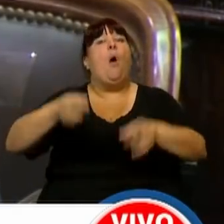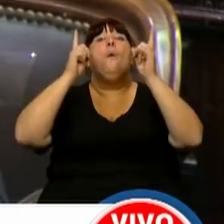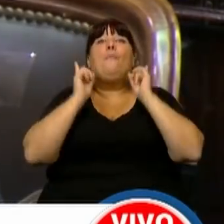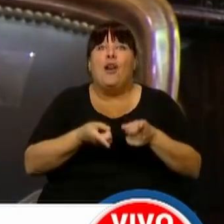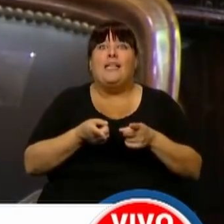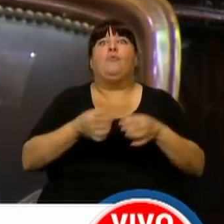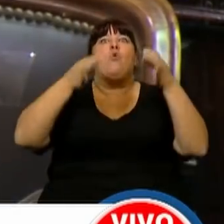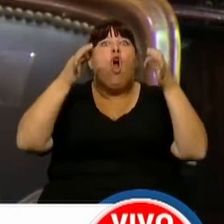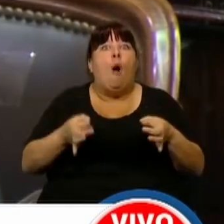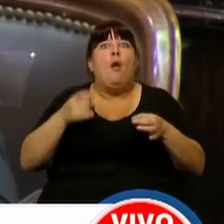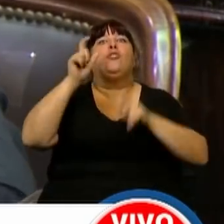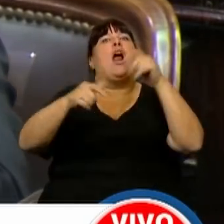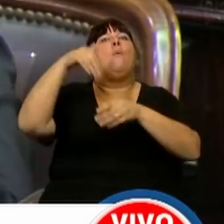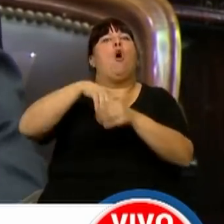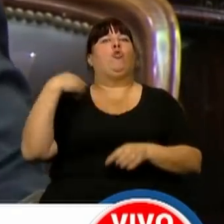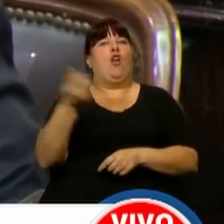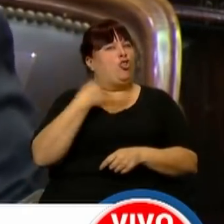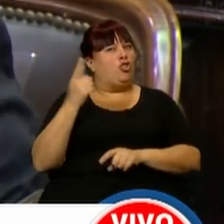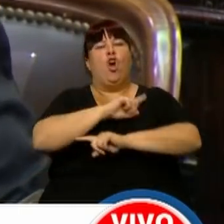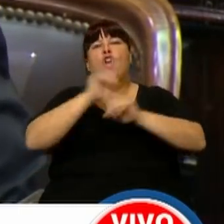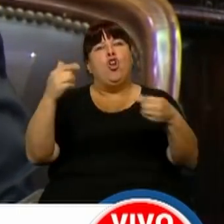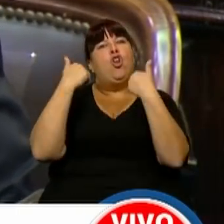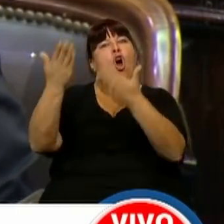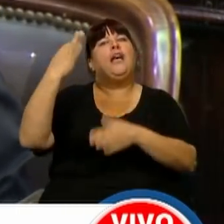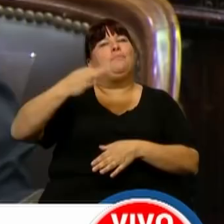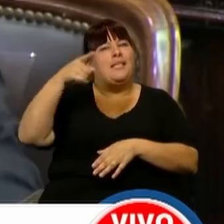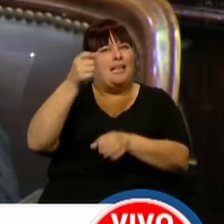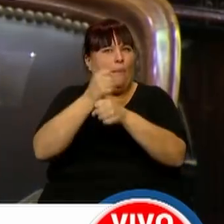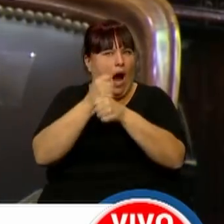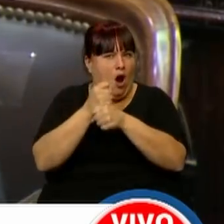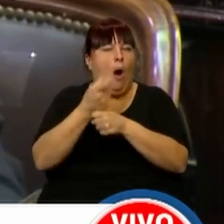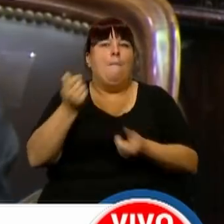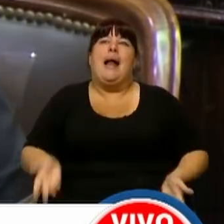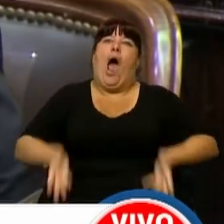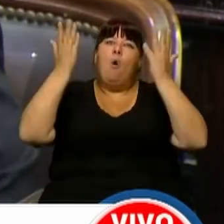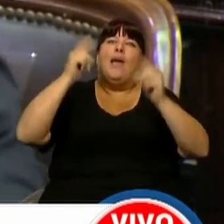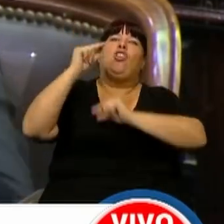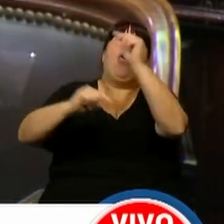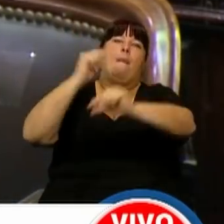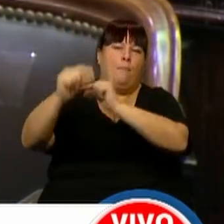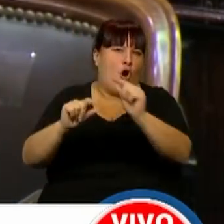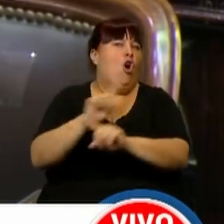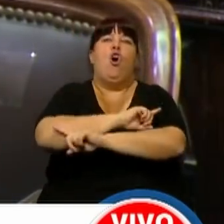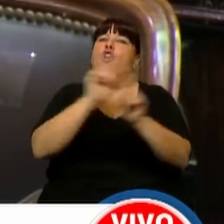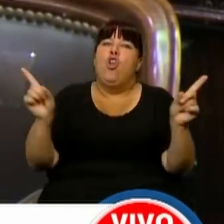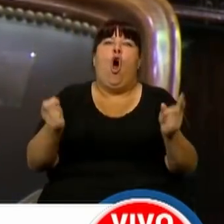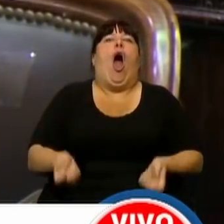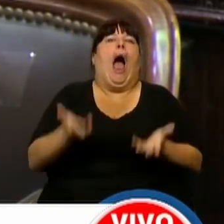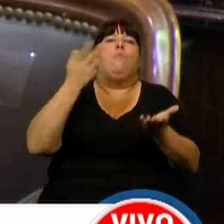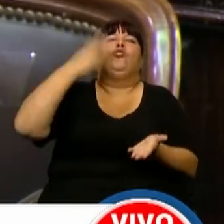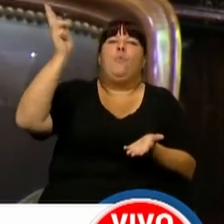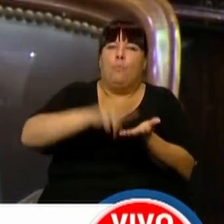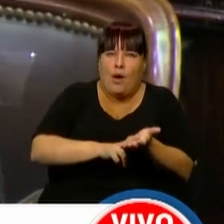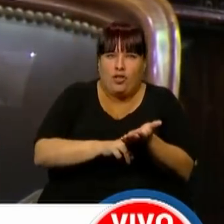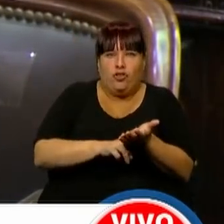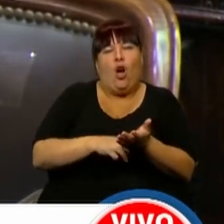es el compromiso con nuestros votantes. No a las facultades extraordinarias para el tarifazo segmentado y no para el aumento de